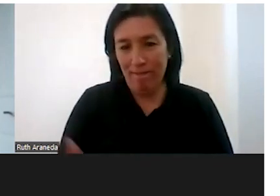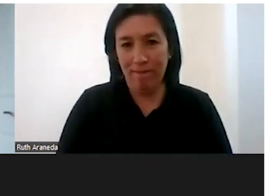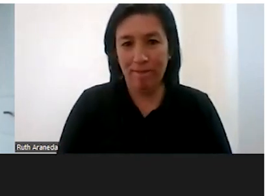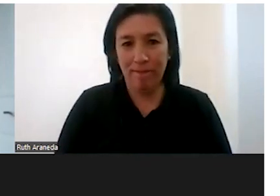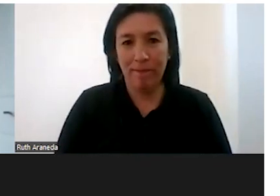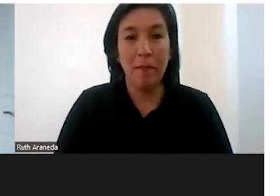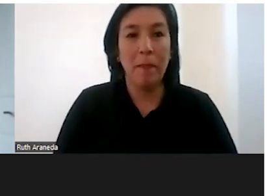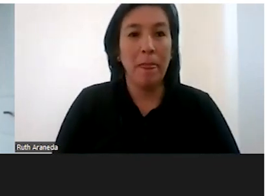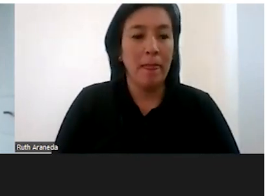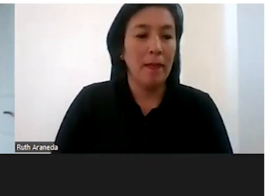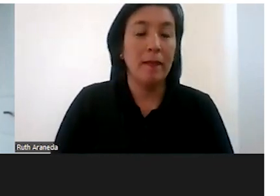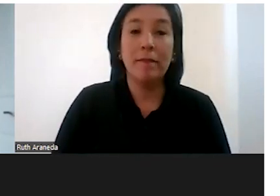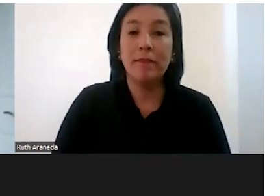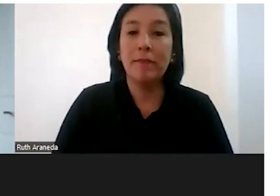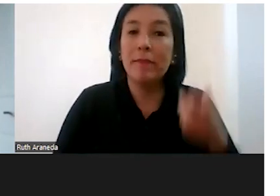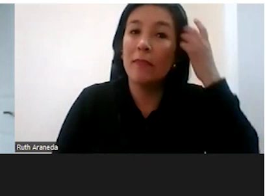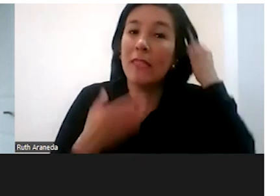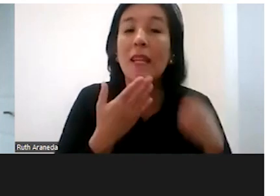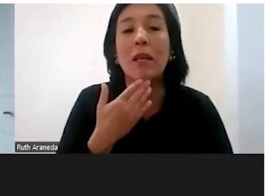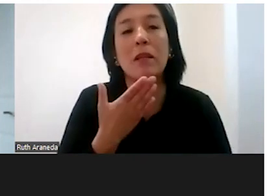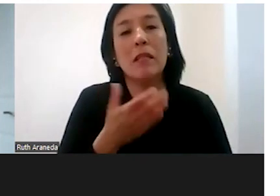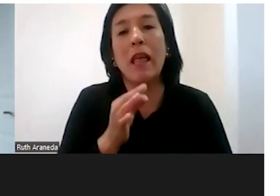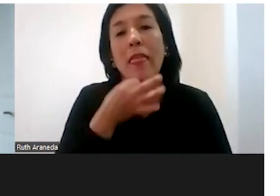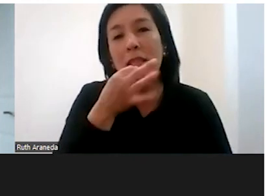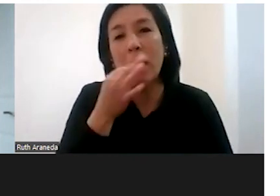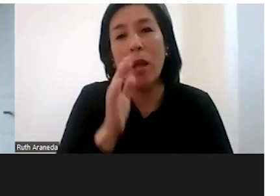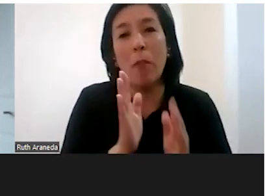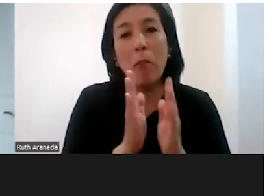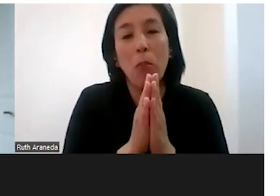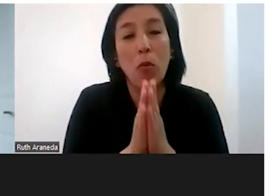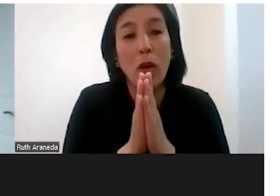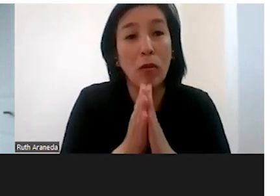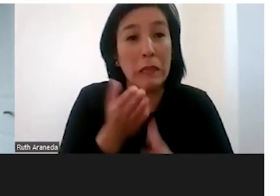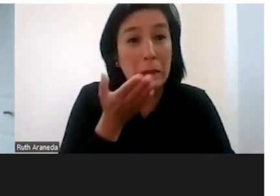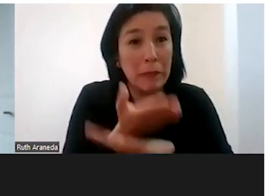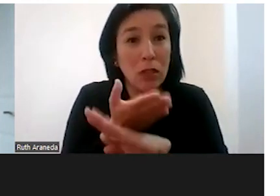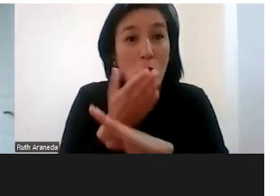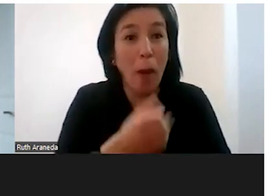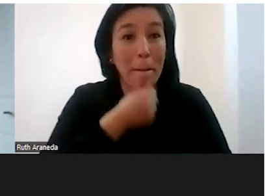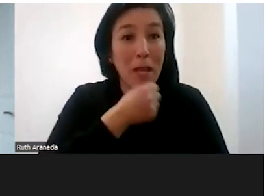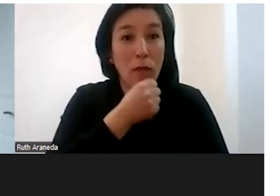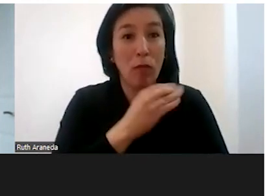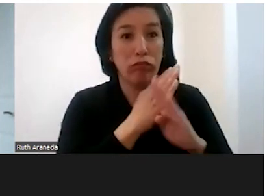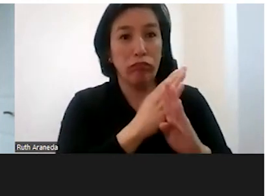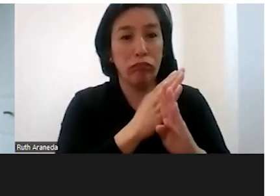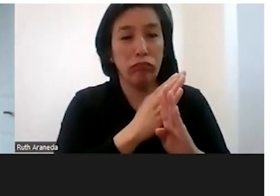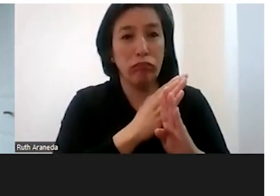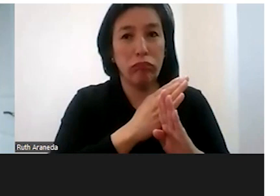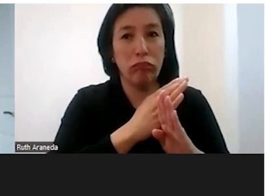También les voy a pedir que mantengan, mientras no estén conversando, sus micrófonos silenciados para